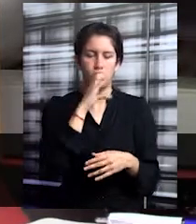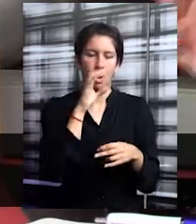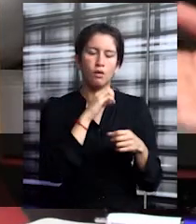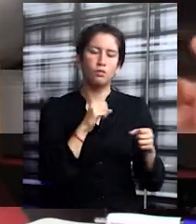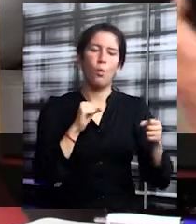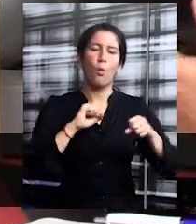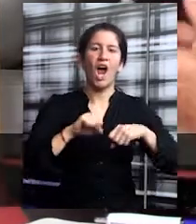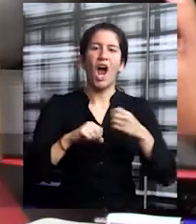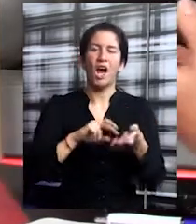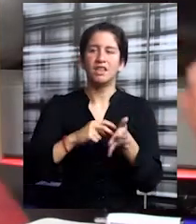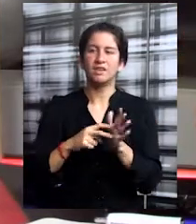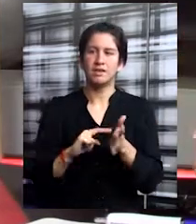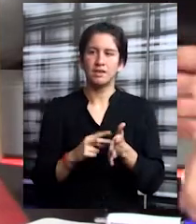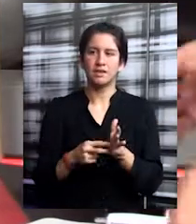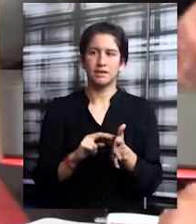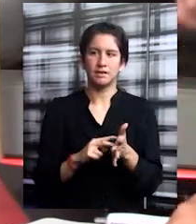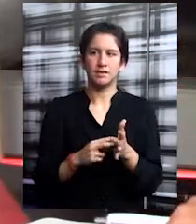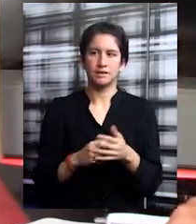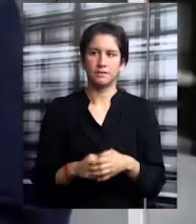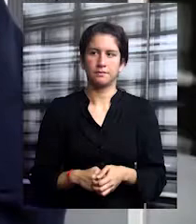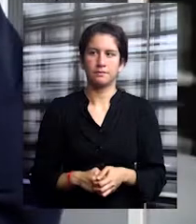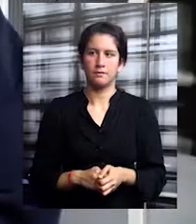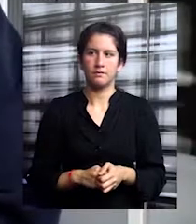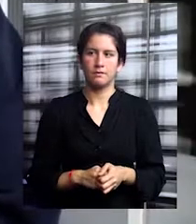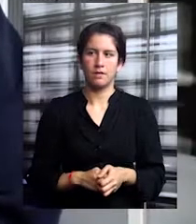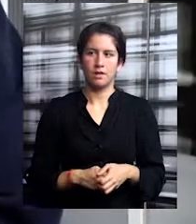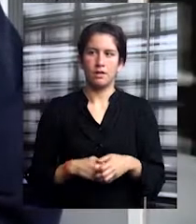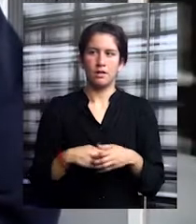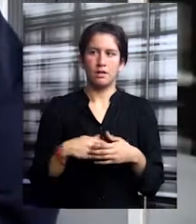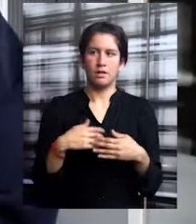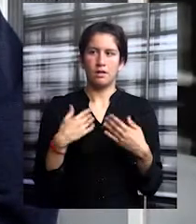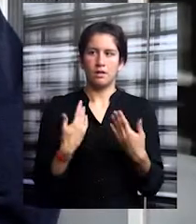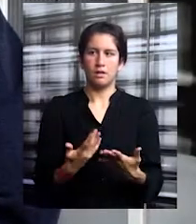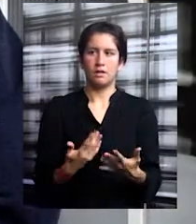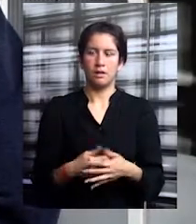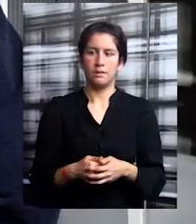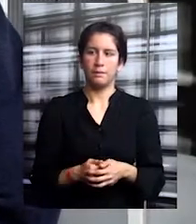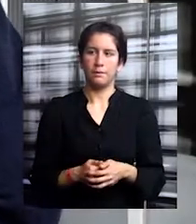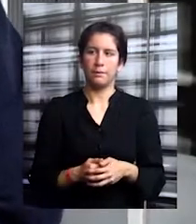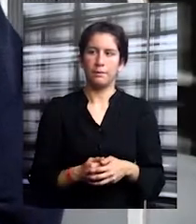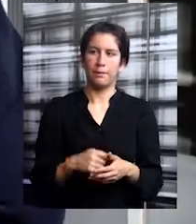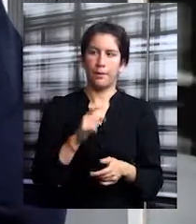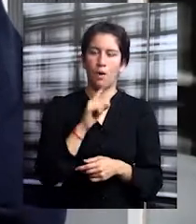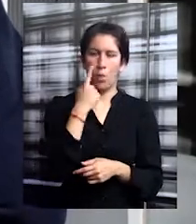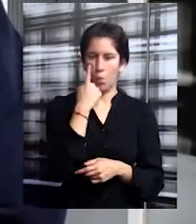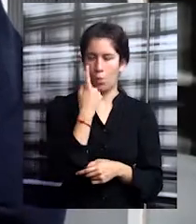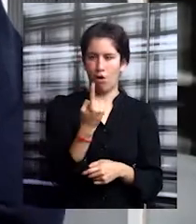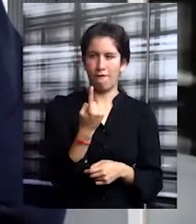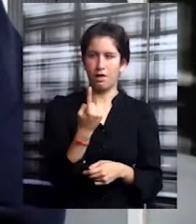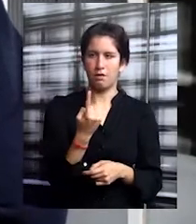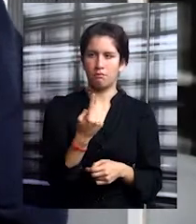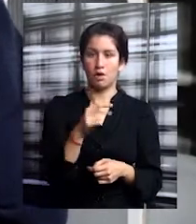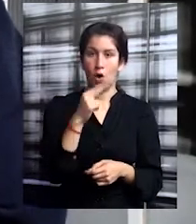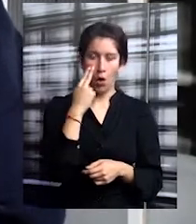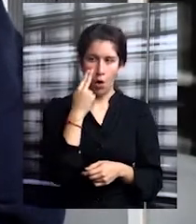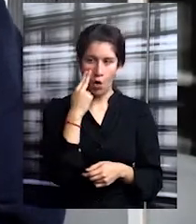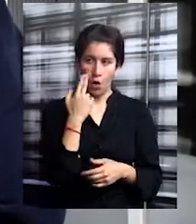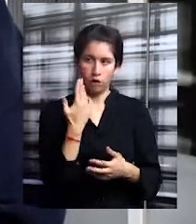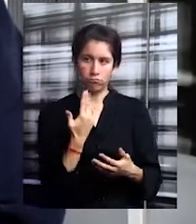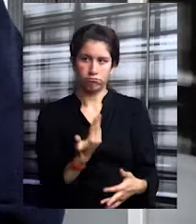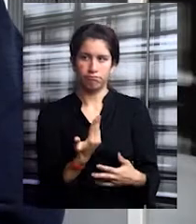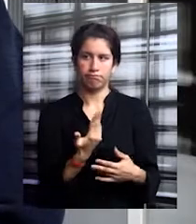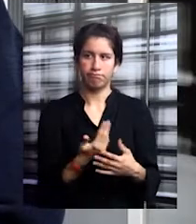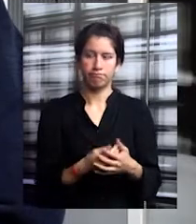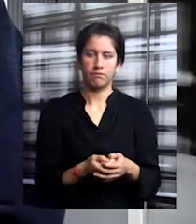una escasez hídrica, pero no una catástrofe. Pero en ese aspecto uno ve, conoce de